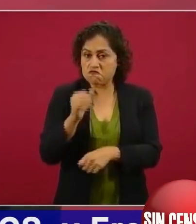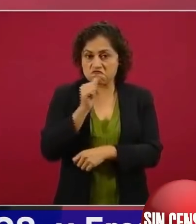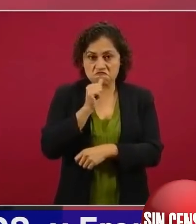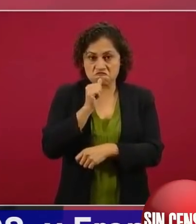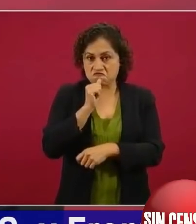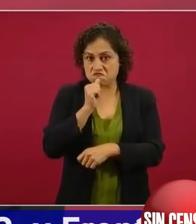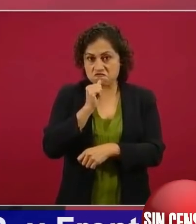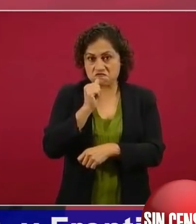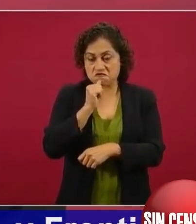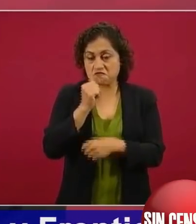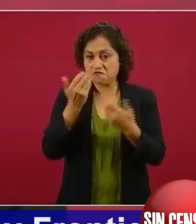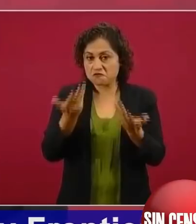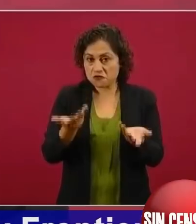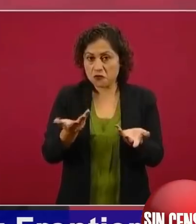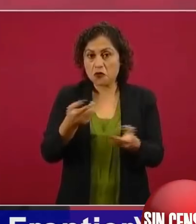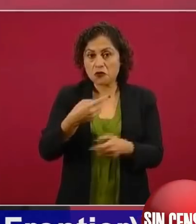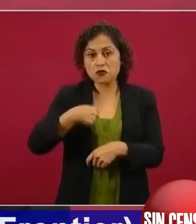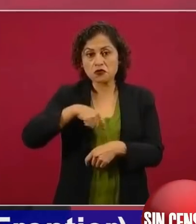Estábamos pidiendo